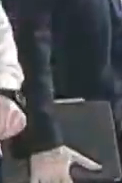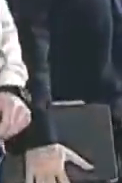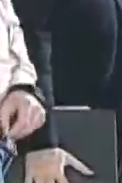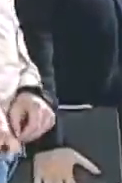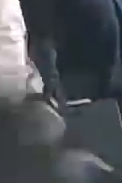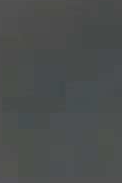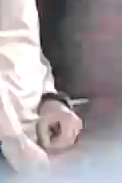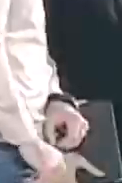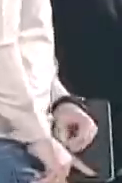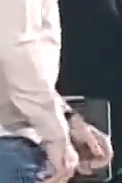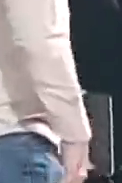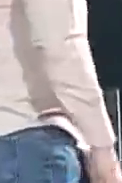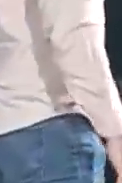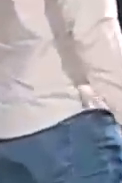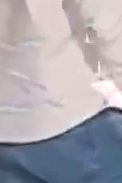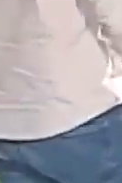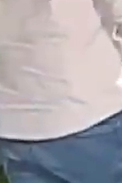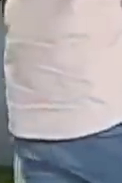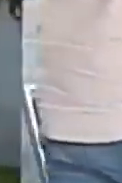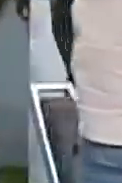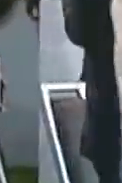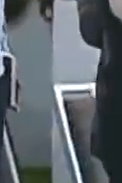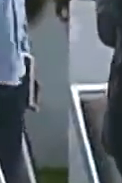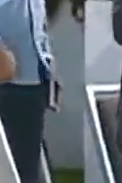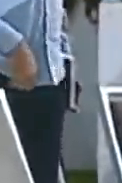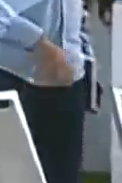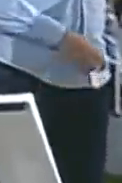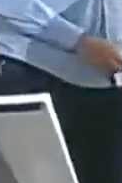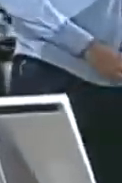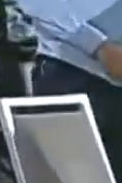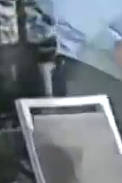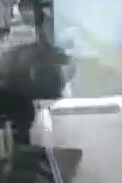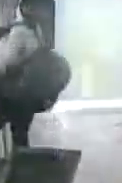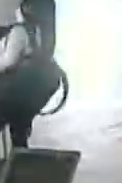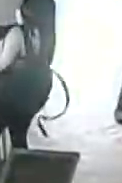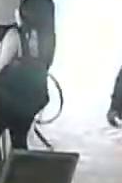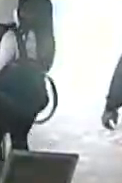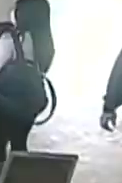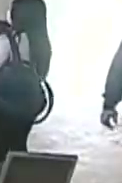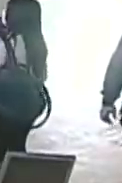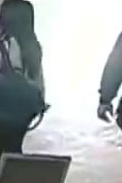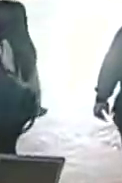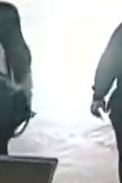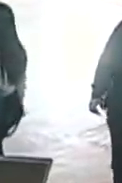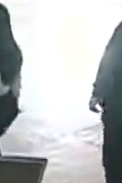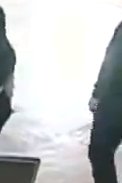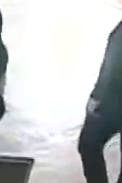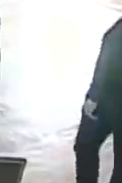nosotros vamos a despedir esta transmisión. A cambiar el rumbo.